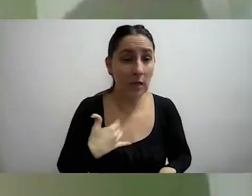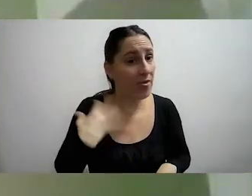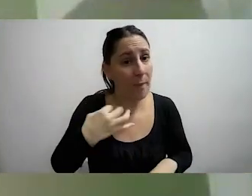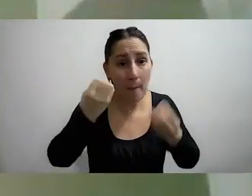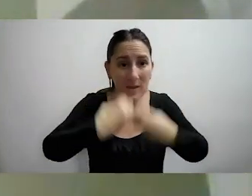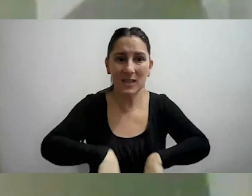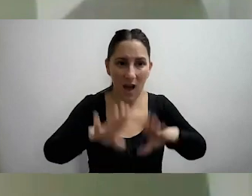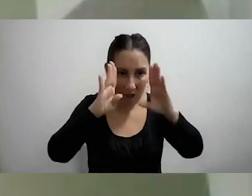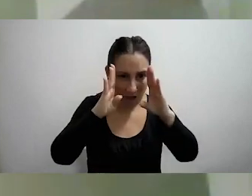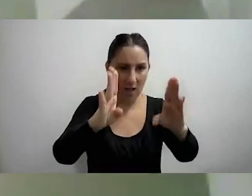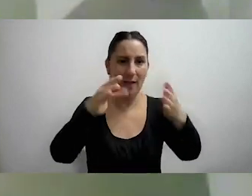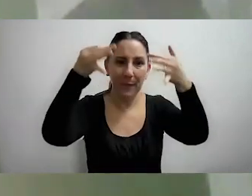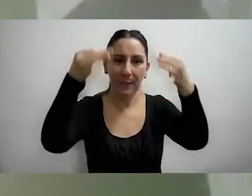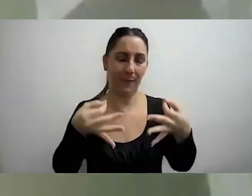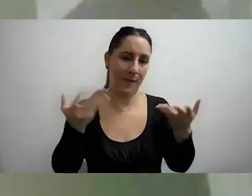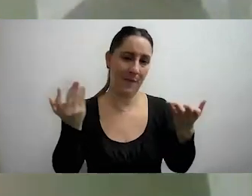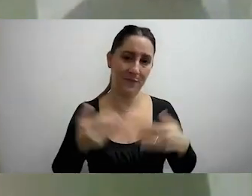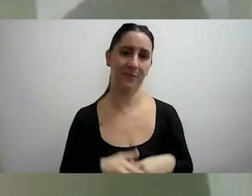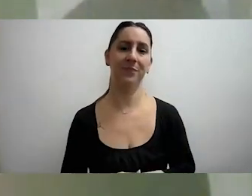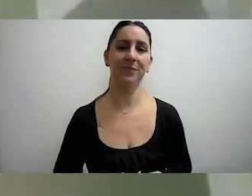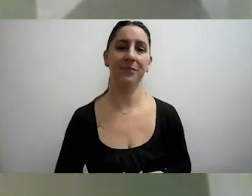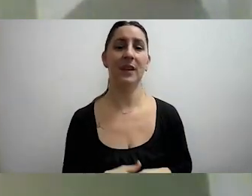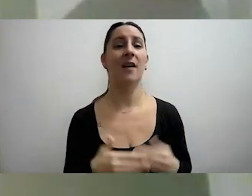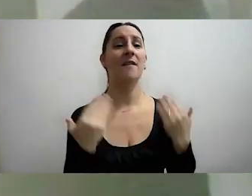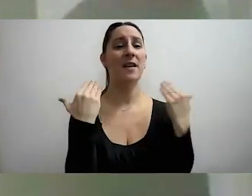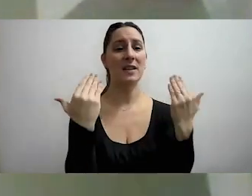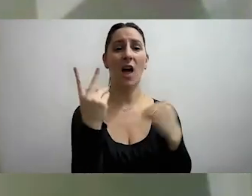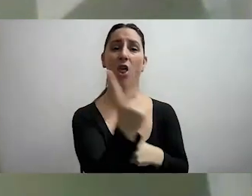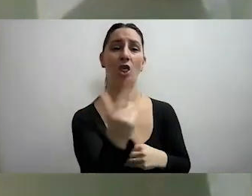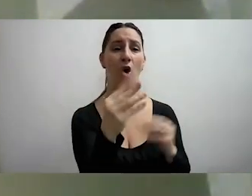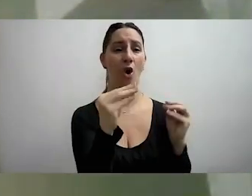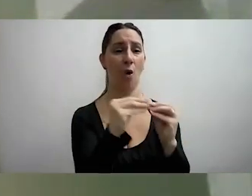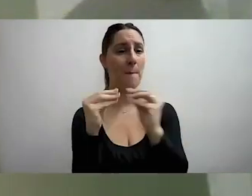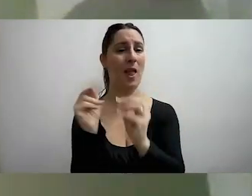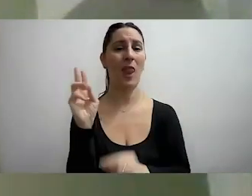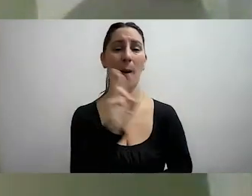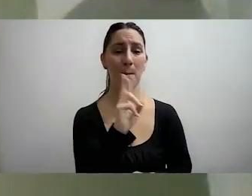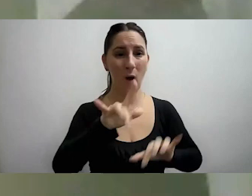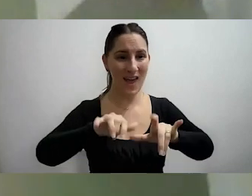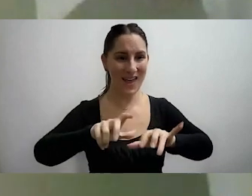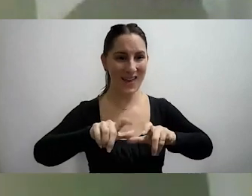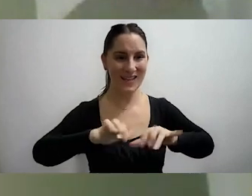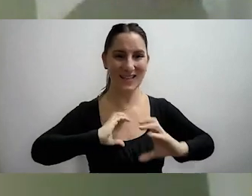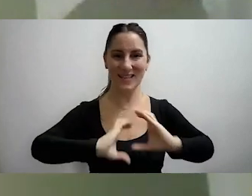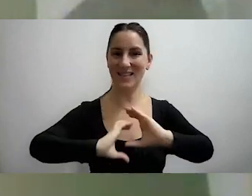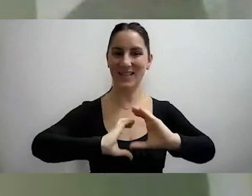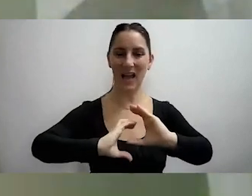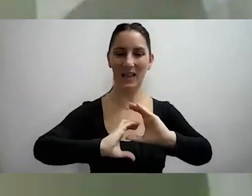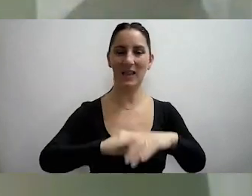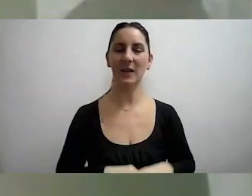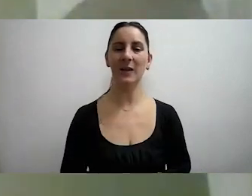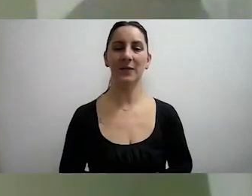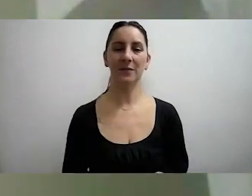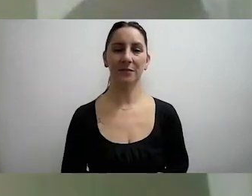instalada realmente. Felicito también a dos compañeras que ahí estaban comentando, a Silvia Traverse y a Jacqueline, que